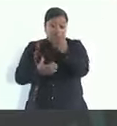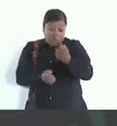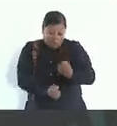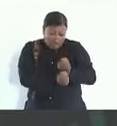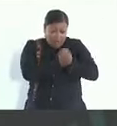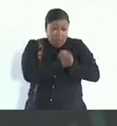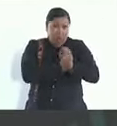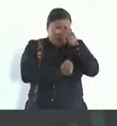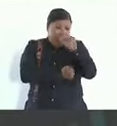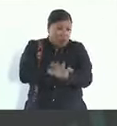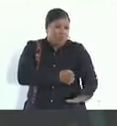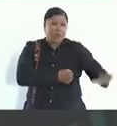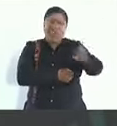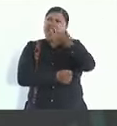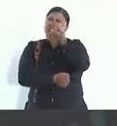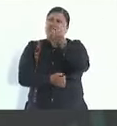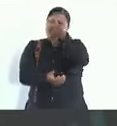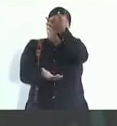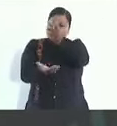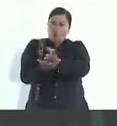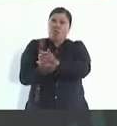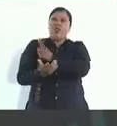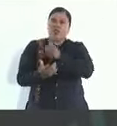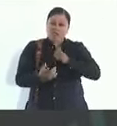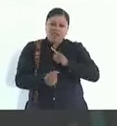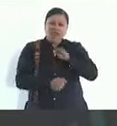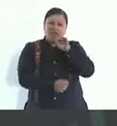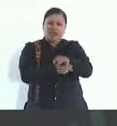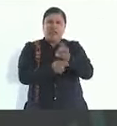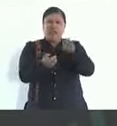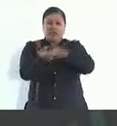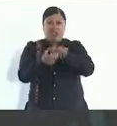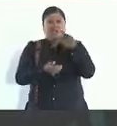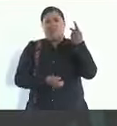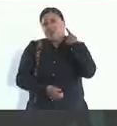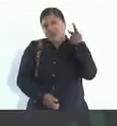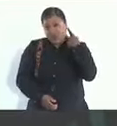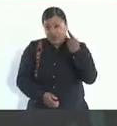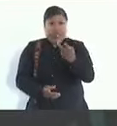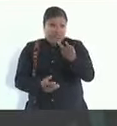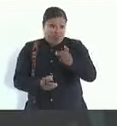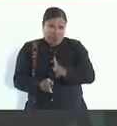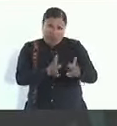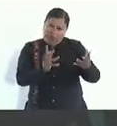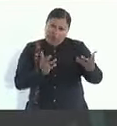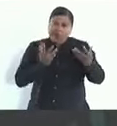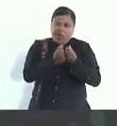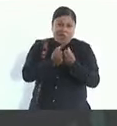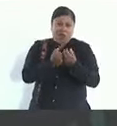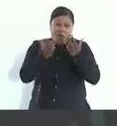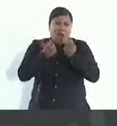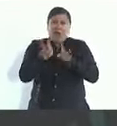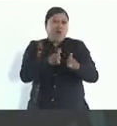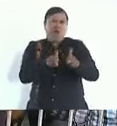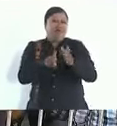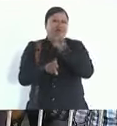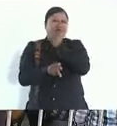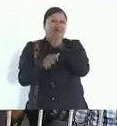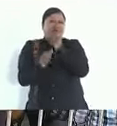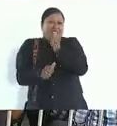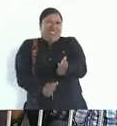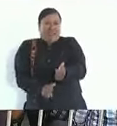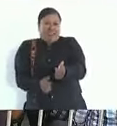es el único faro que se debe seguir en la política, porque con el pueblo todo, sin el pueblo nada.